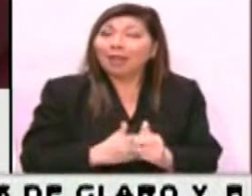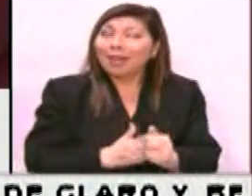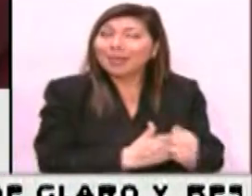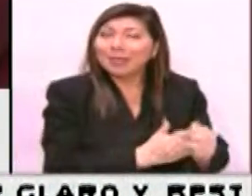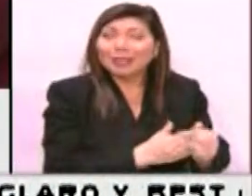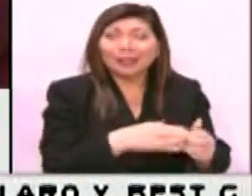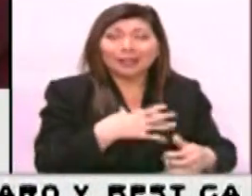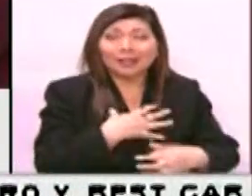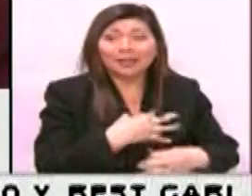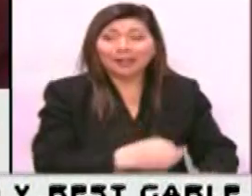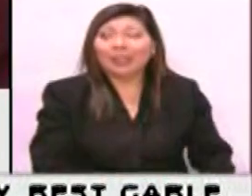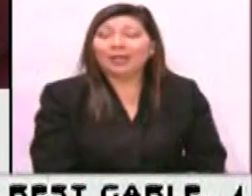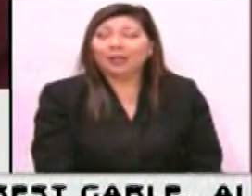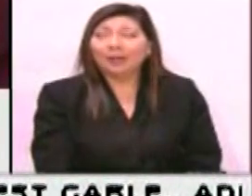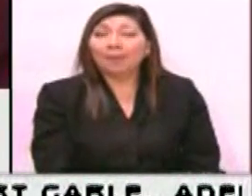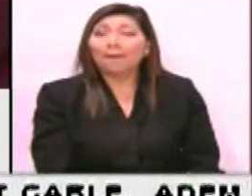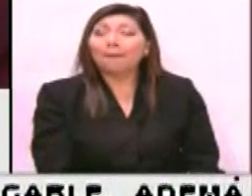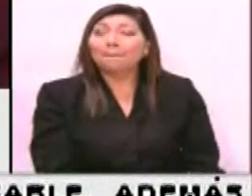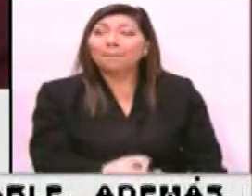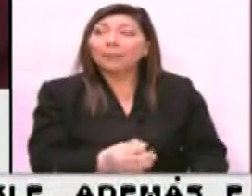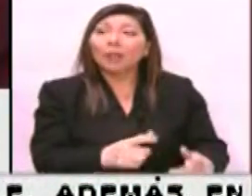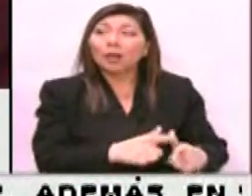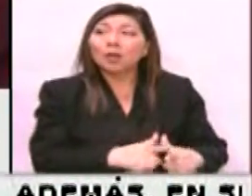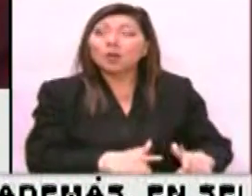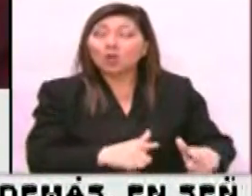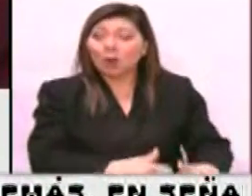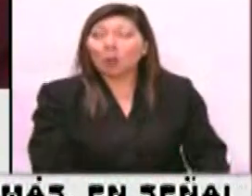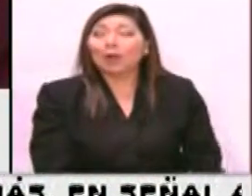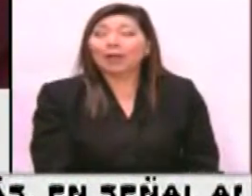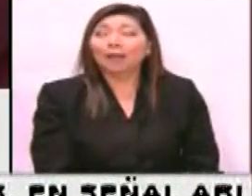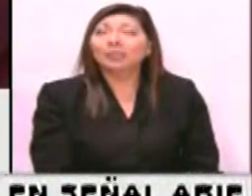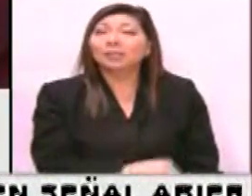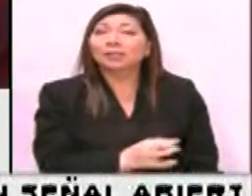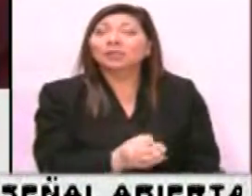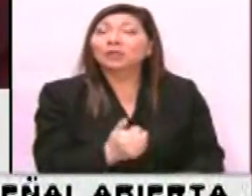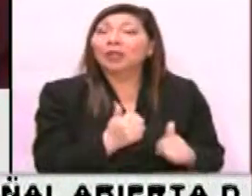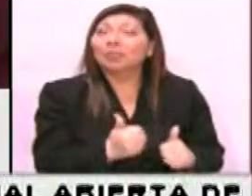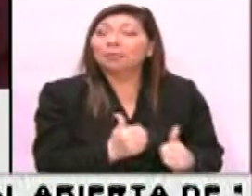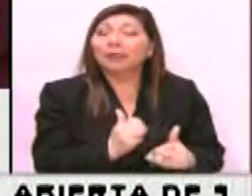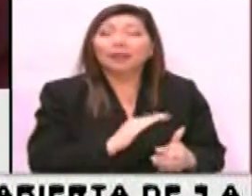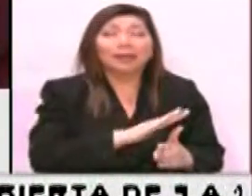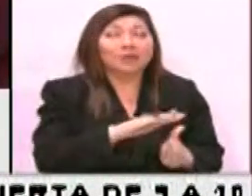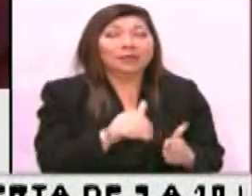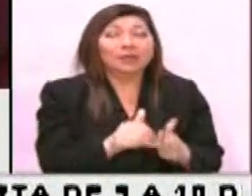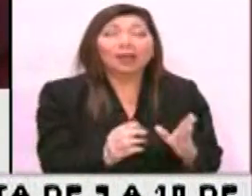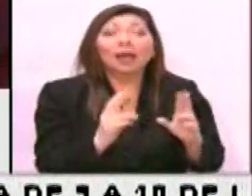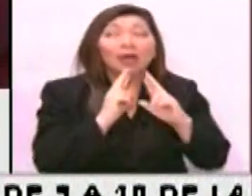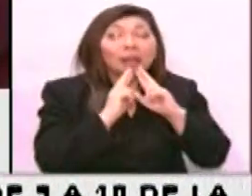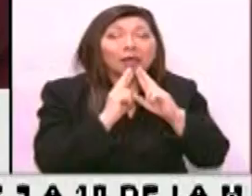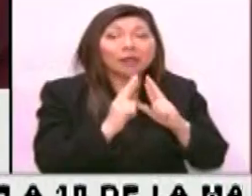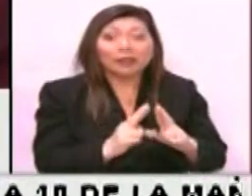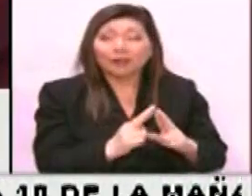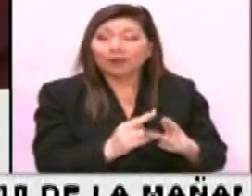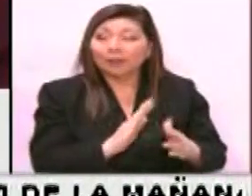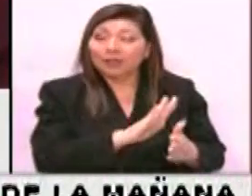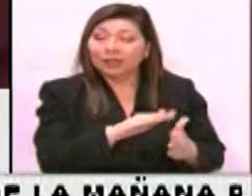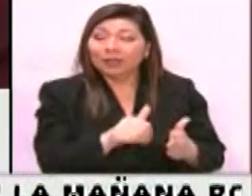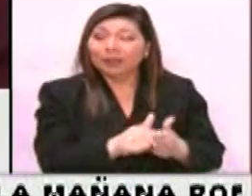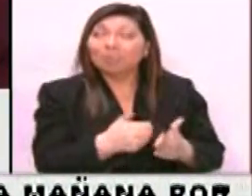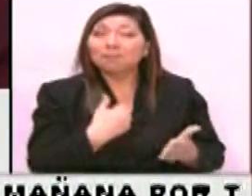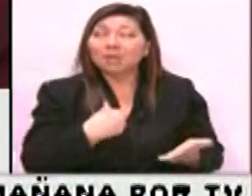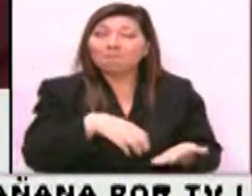los intereses y prejuicios locales, sino el bien general que resulta de la razón general del